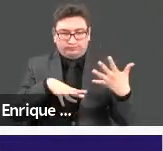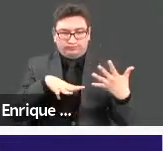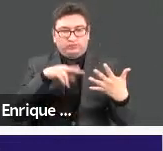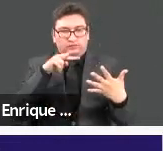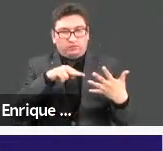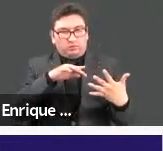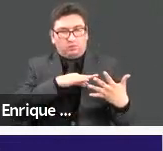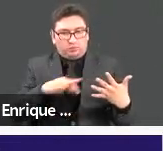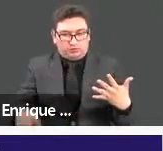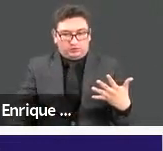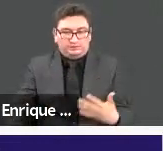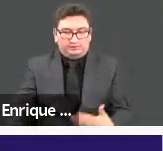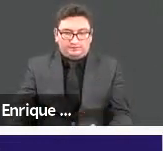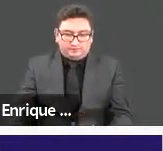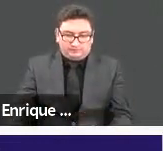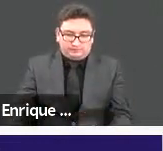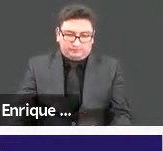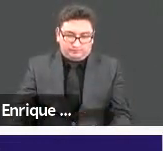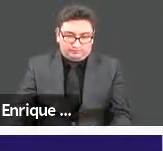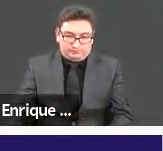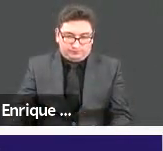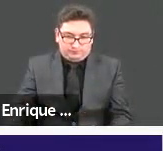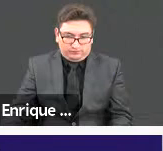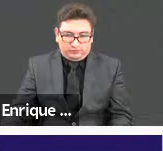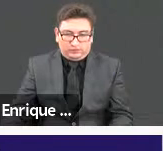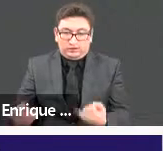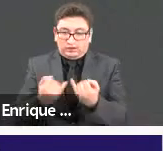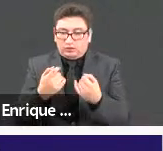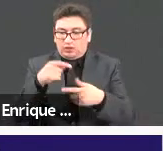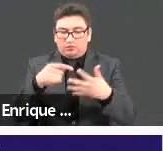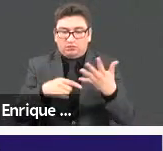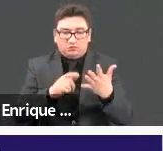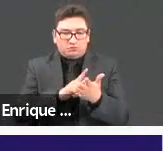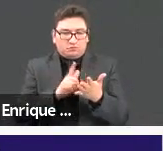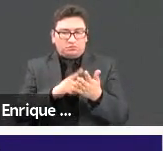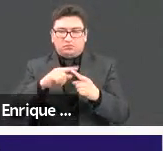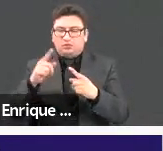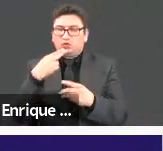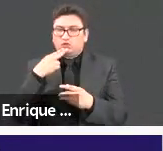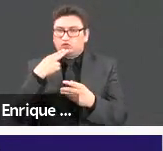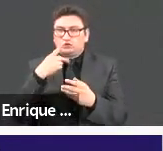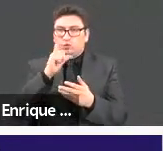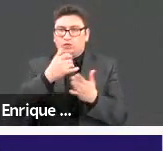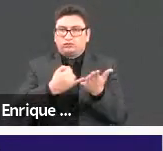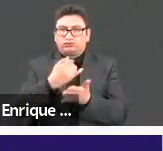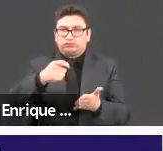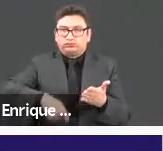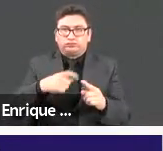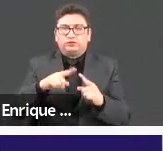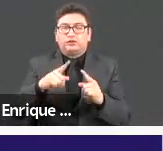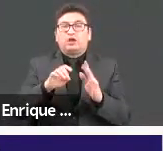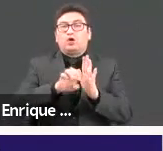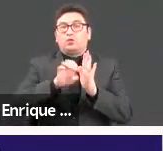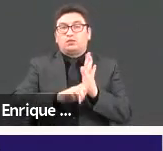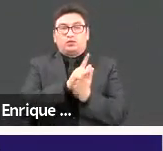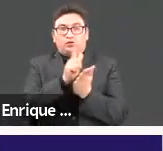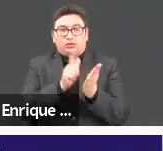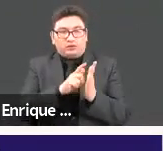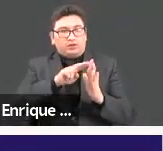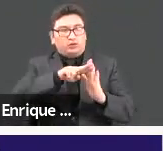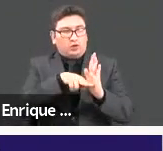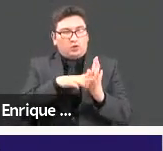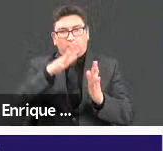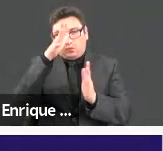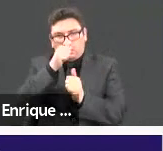incluso qué ordenamientos han sido citados en estas resoluciones o la normativa, acuerdos relevantes